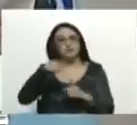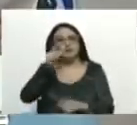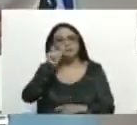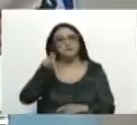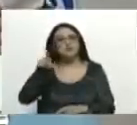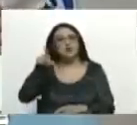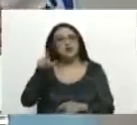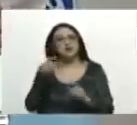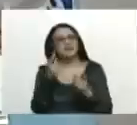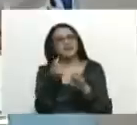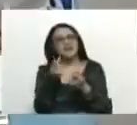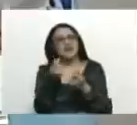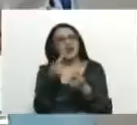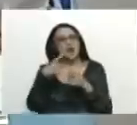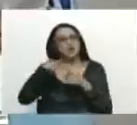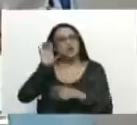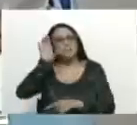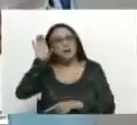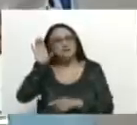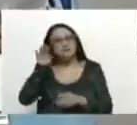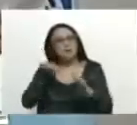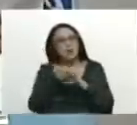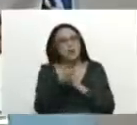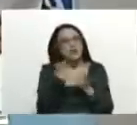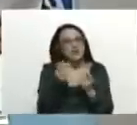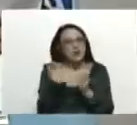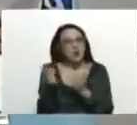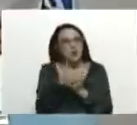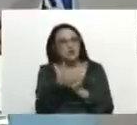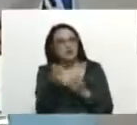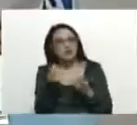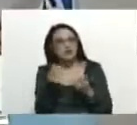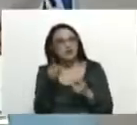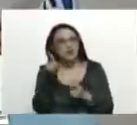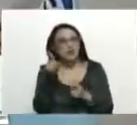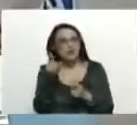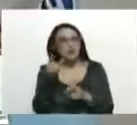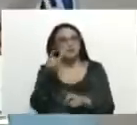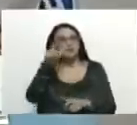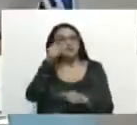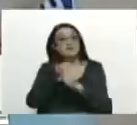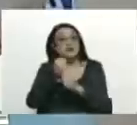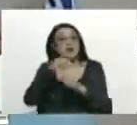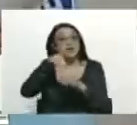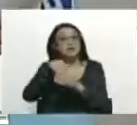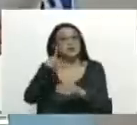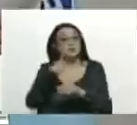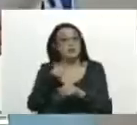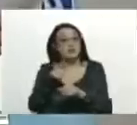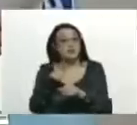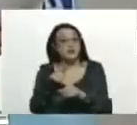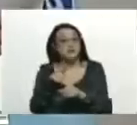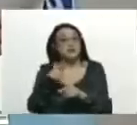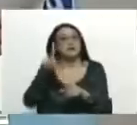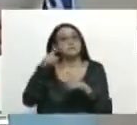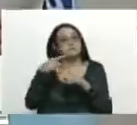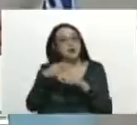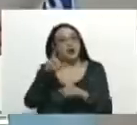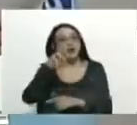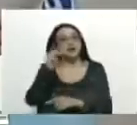Suiza que utilizaba para otorgar los pagos de soborno a los funcionarios de pedevesa incluido Rafael Ramírez